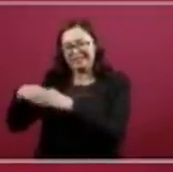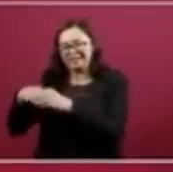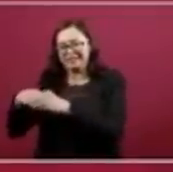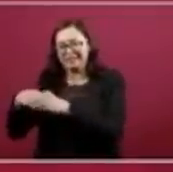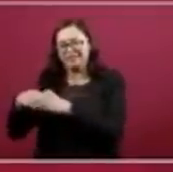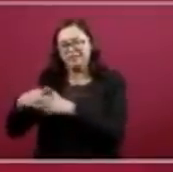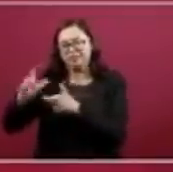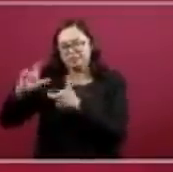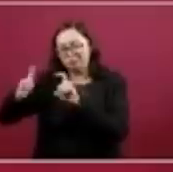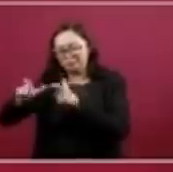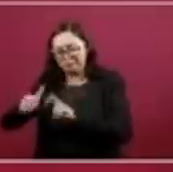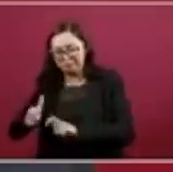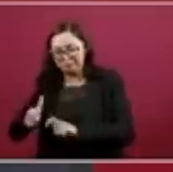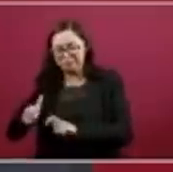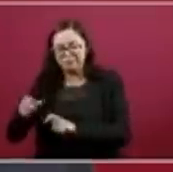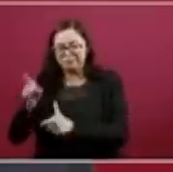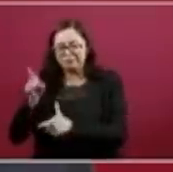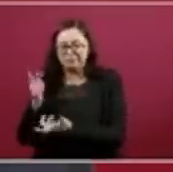variable